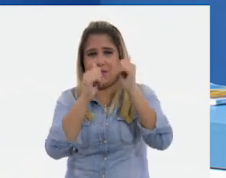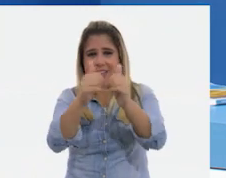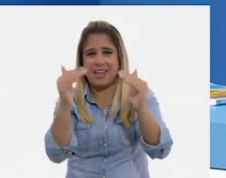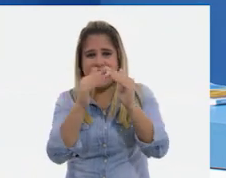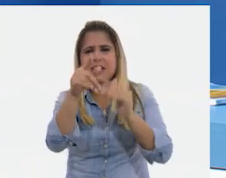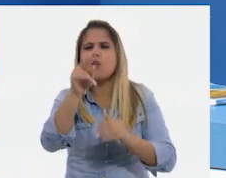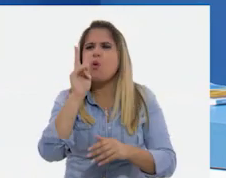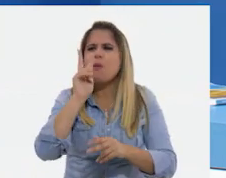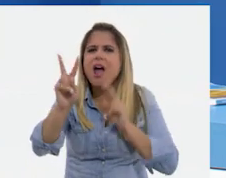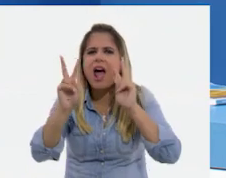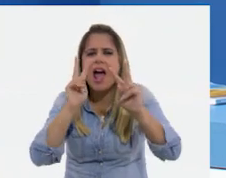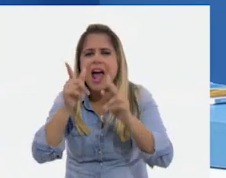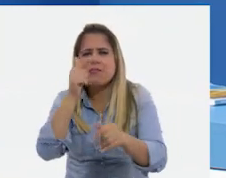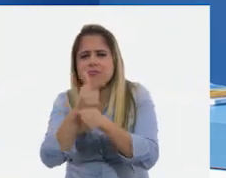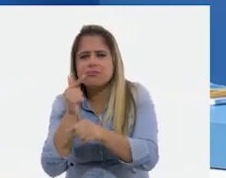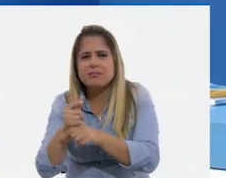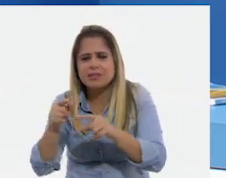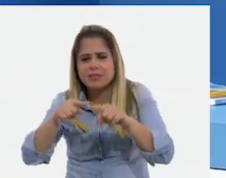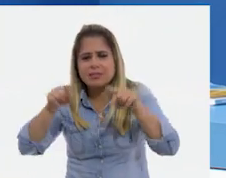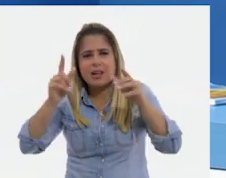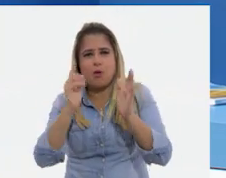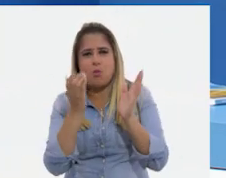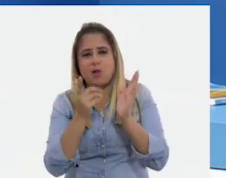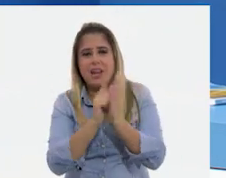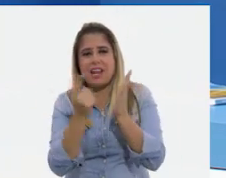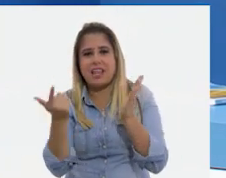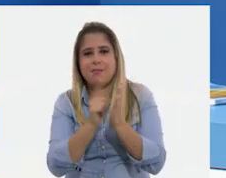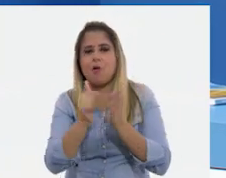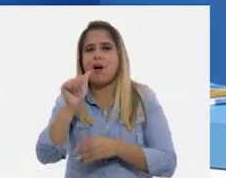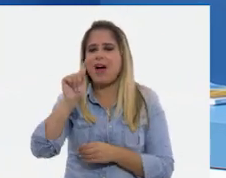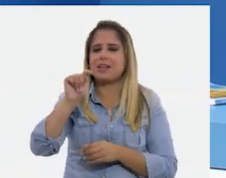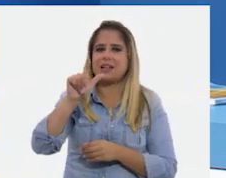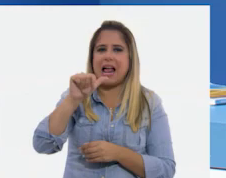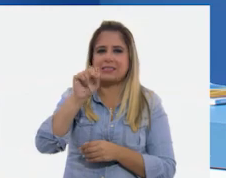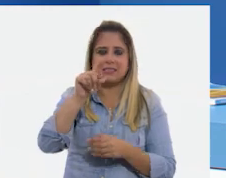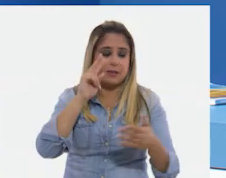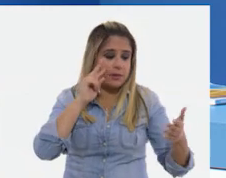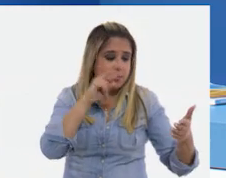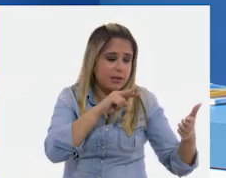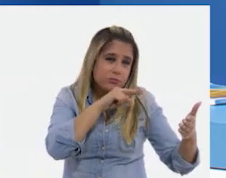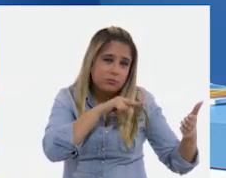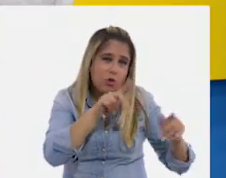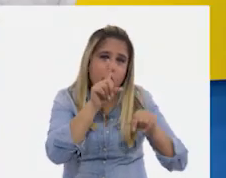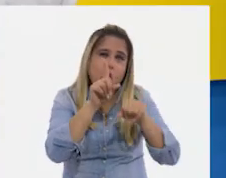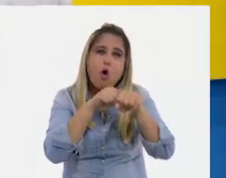pueden identificar en su atlas las entidades y anotarlas en su libreta.